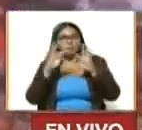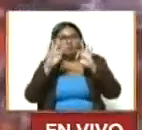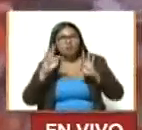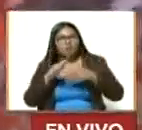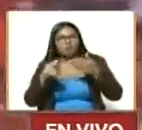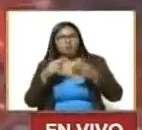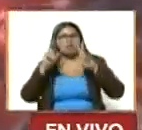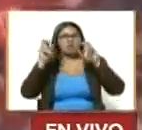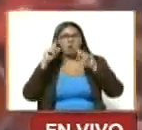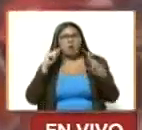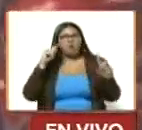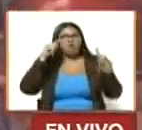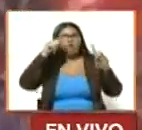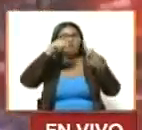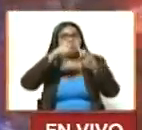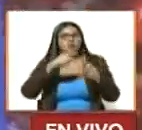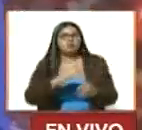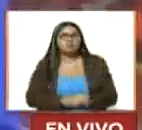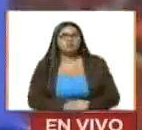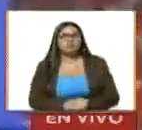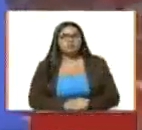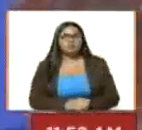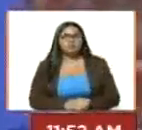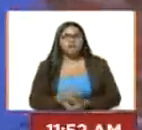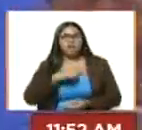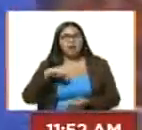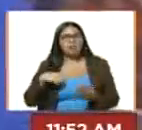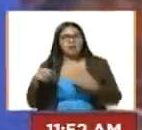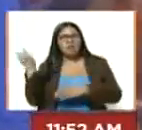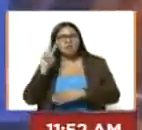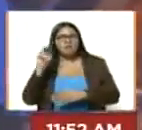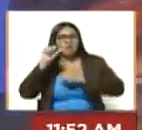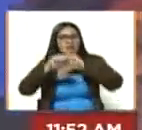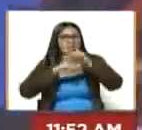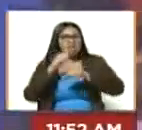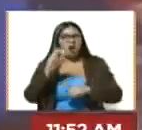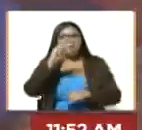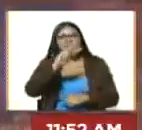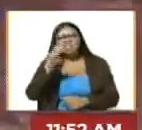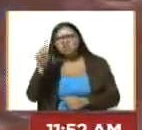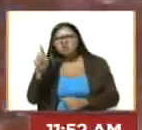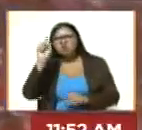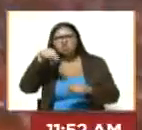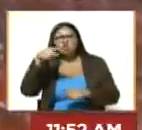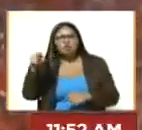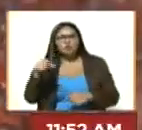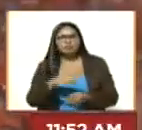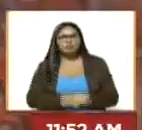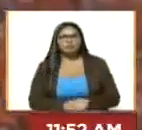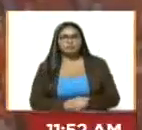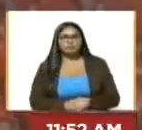un nuevo horizonte de la Venezuela del siglo XXI, ¿verdad que sí?